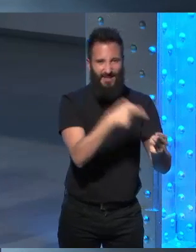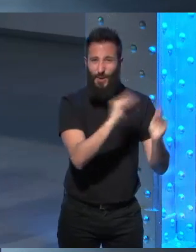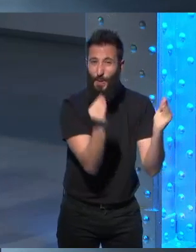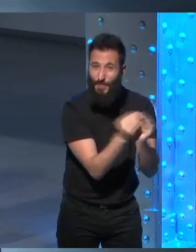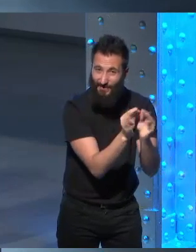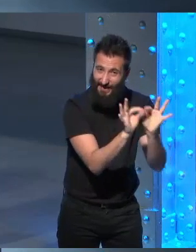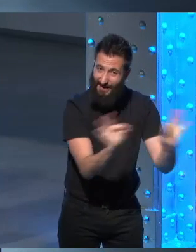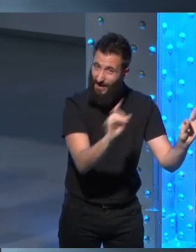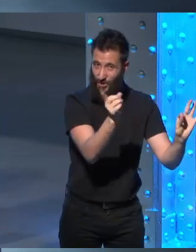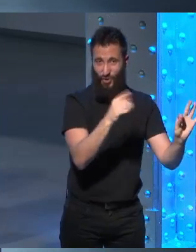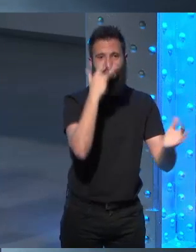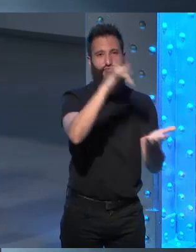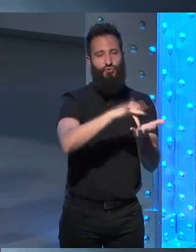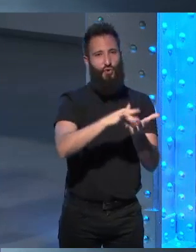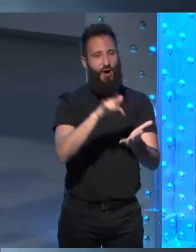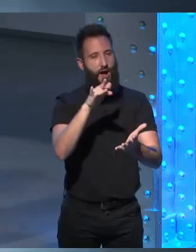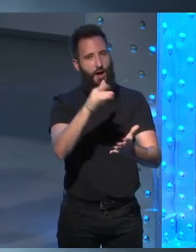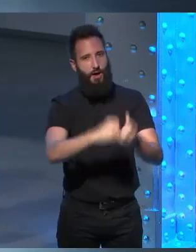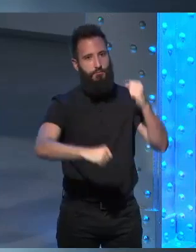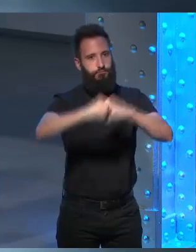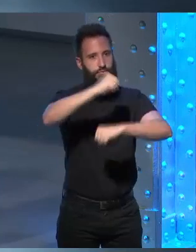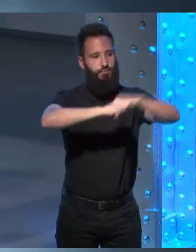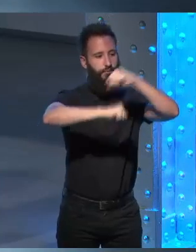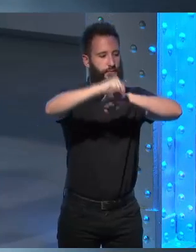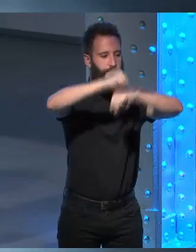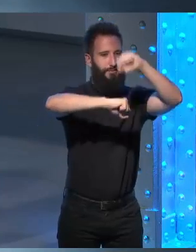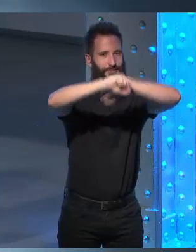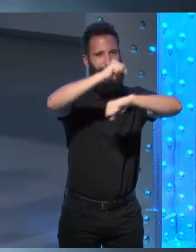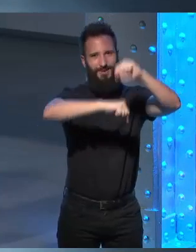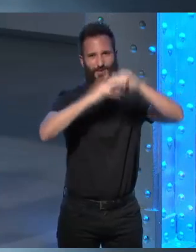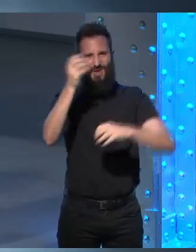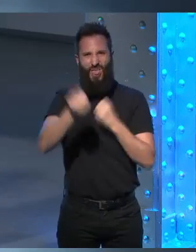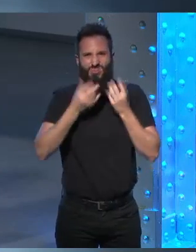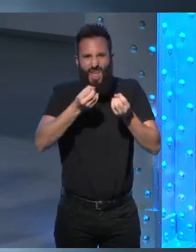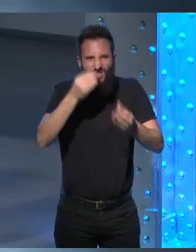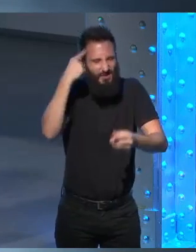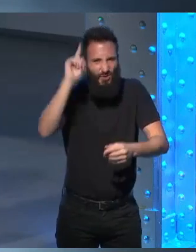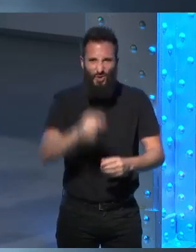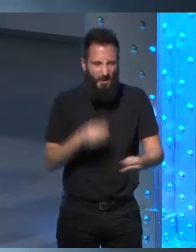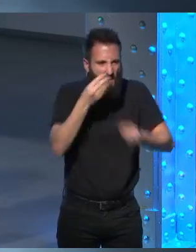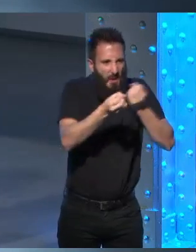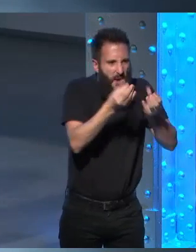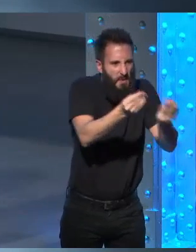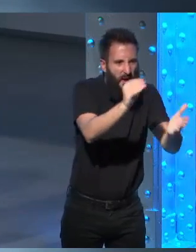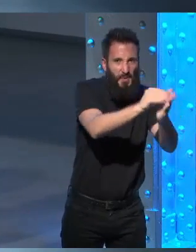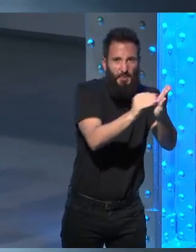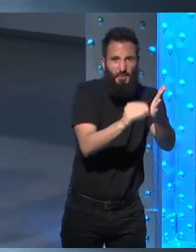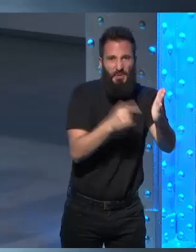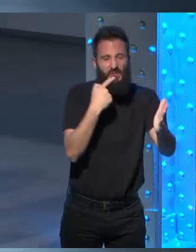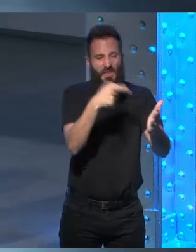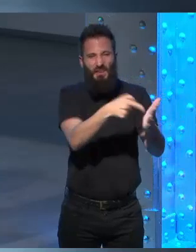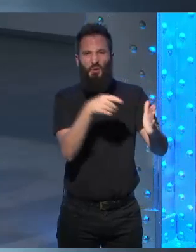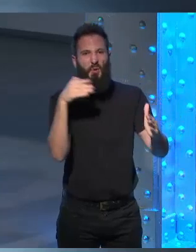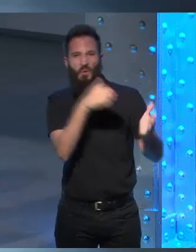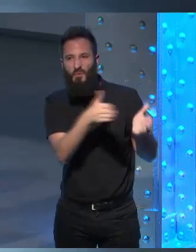lo que comentaba el profesor Abadía, del que no sabe cómo contar una cosa, pone ahí unos datos que no se sabe muy bien ni cómo los ha extraído, a dónde